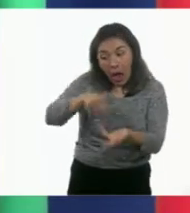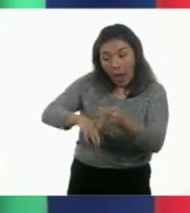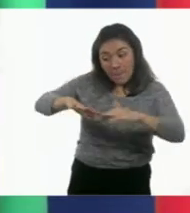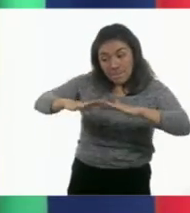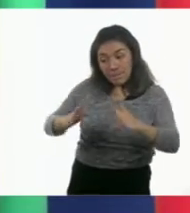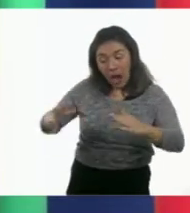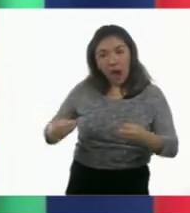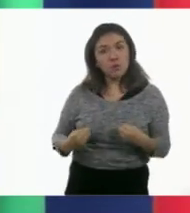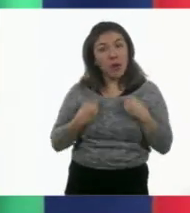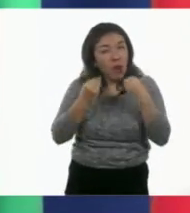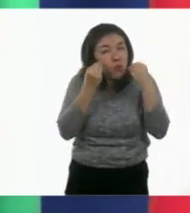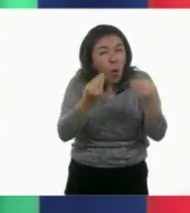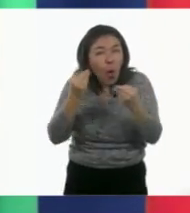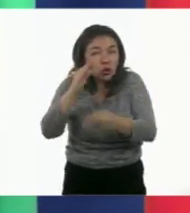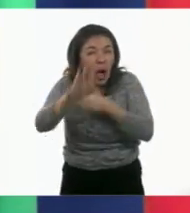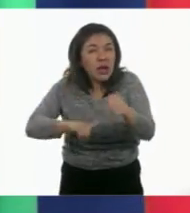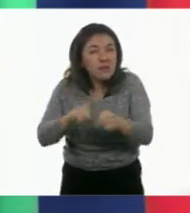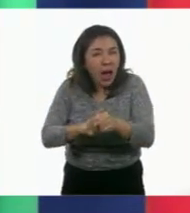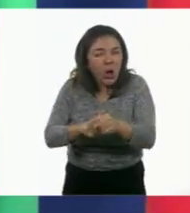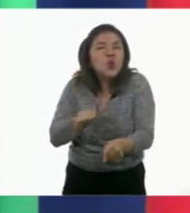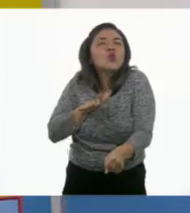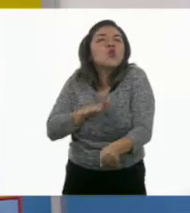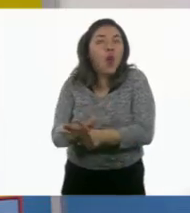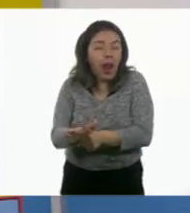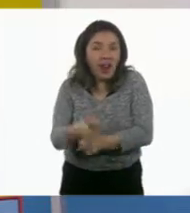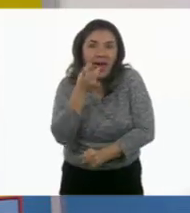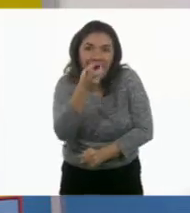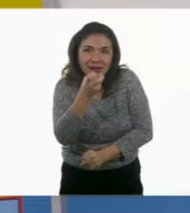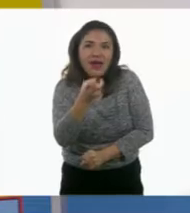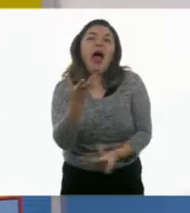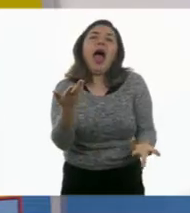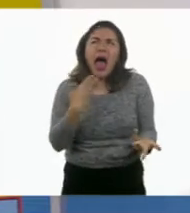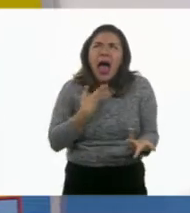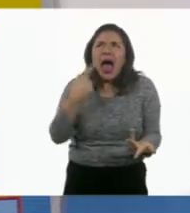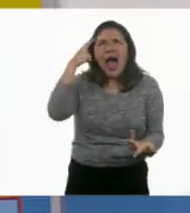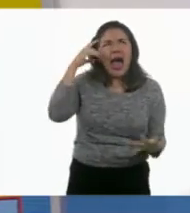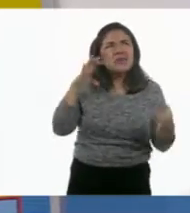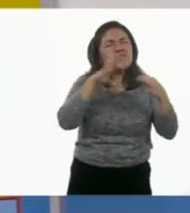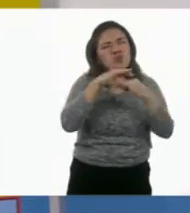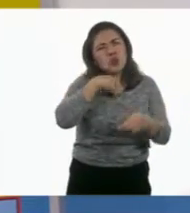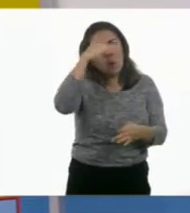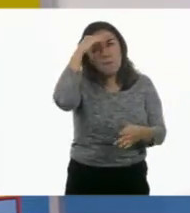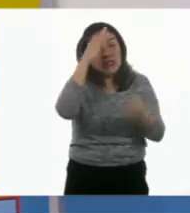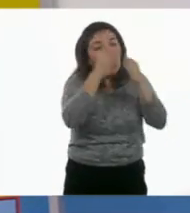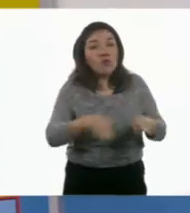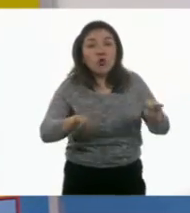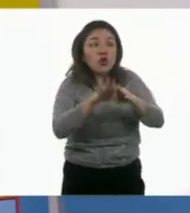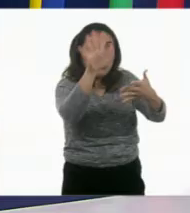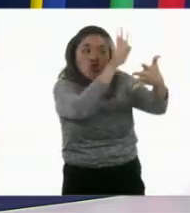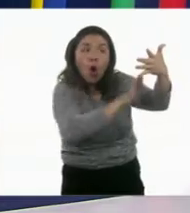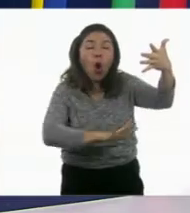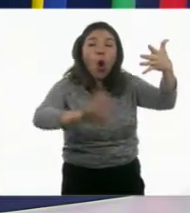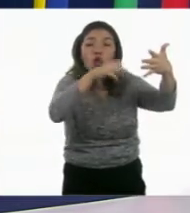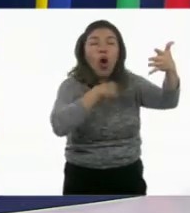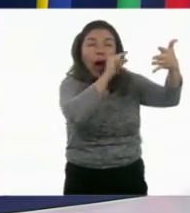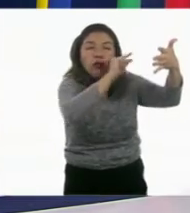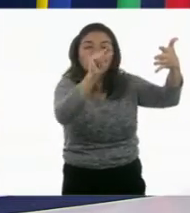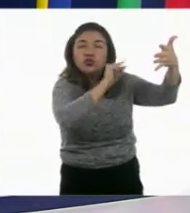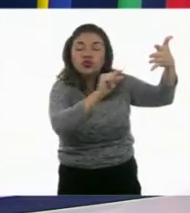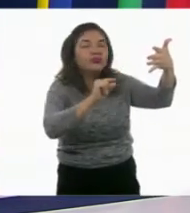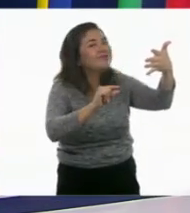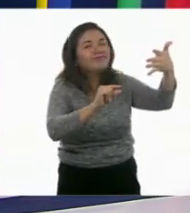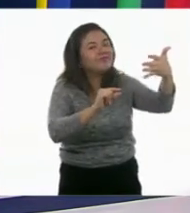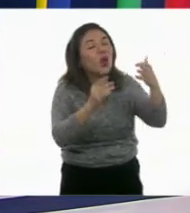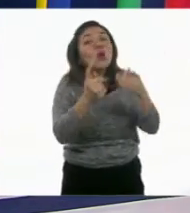¿Y como cuáles? Sí, claro, pero pensé que íbamos a subrayar todo lo importante. Sí, pero